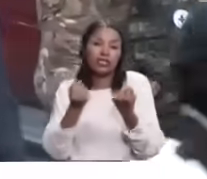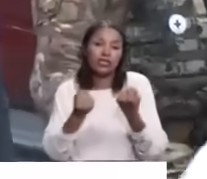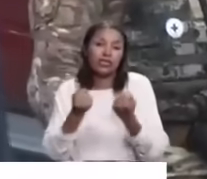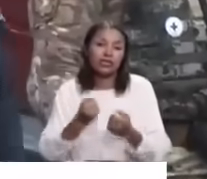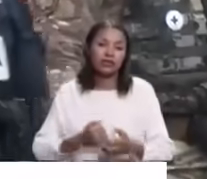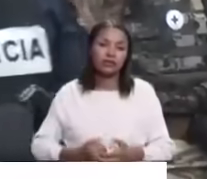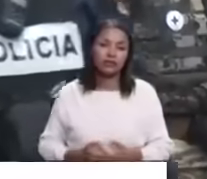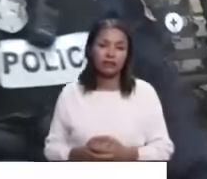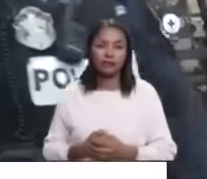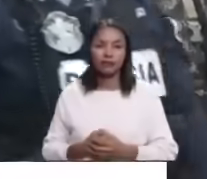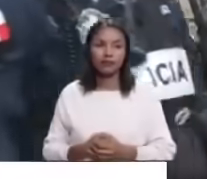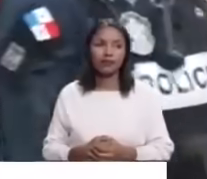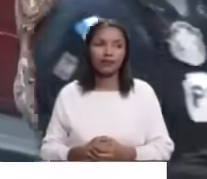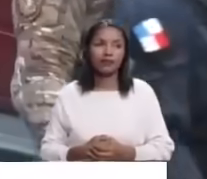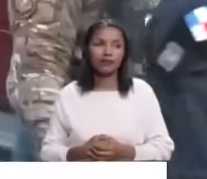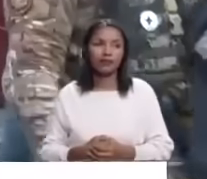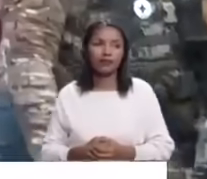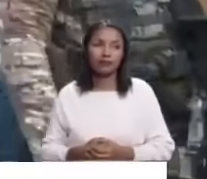ocupantes